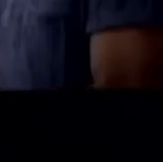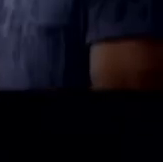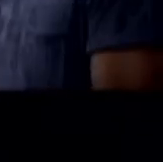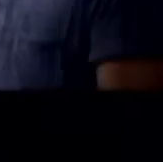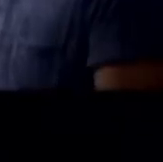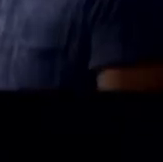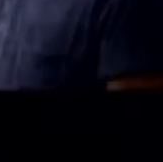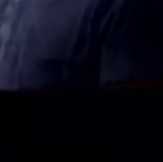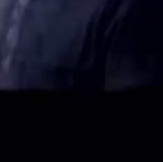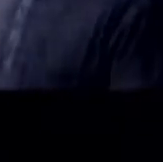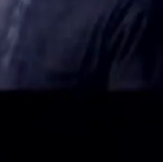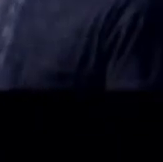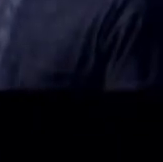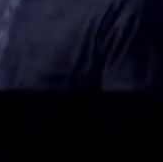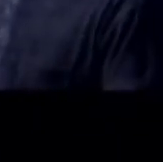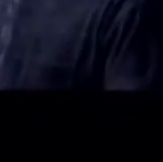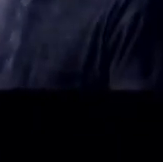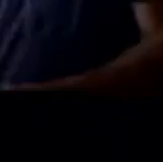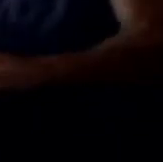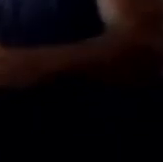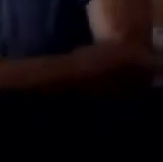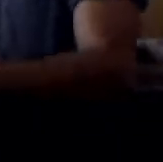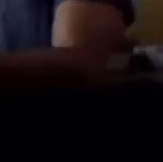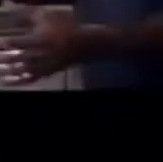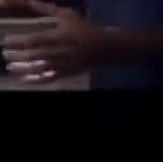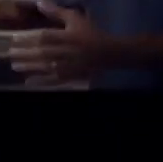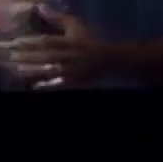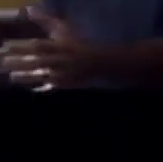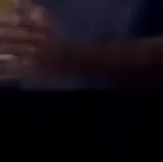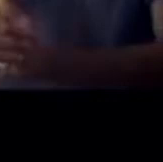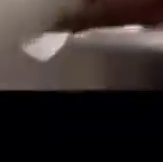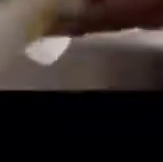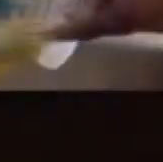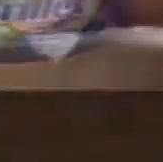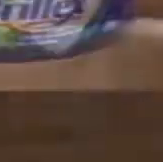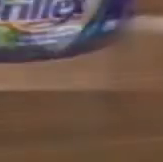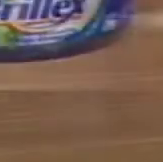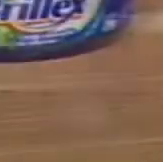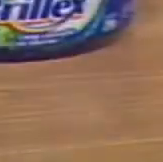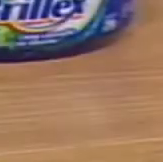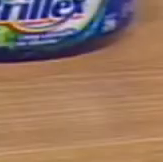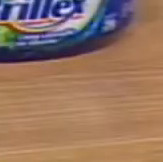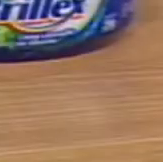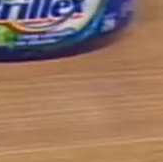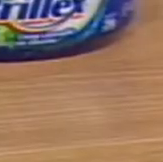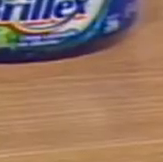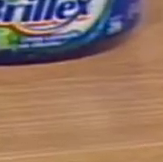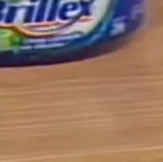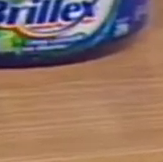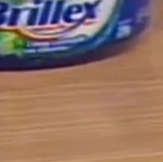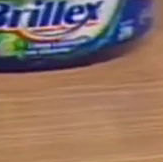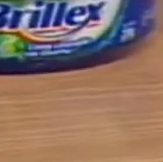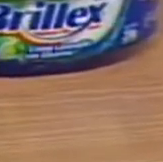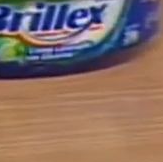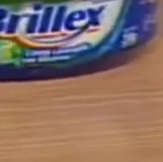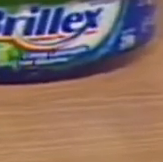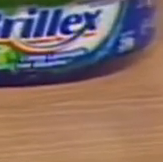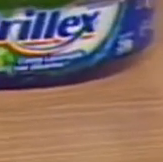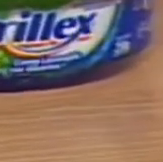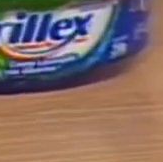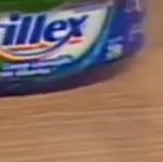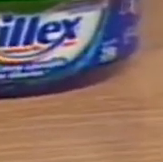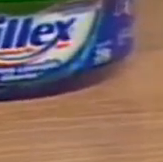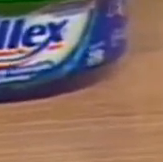de 500 gramos. Una más chiquita, una más grande. La cosa es que una idea brillante para su hogar es Brillex, punto, y que lo tenga en mente.